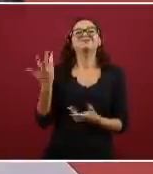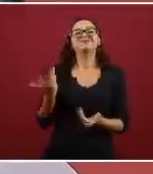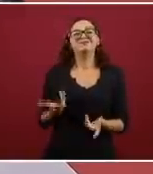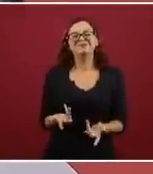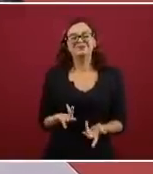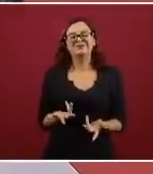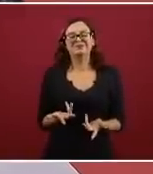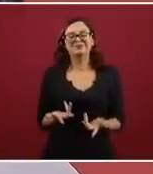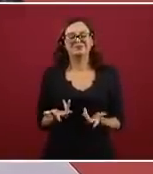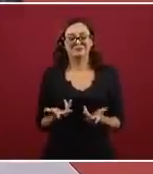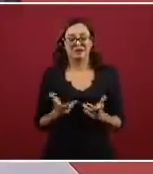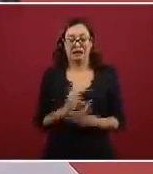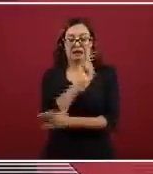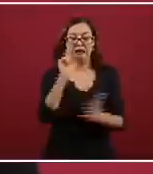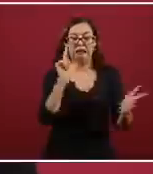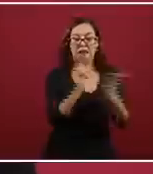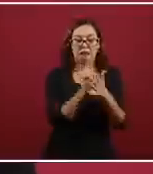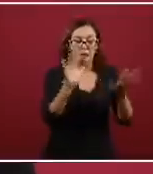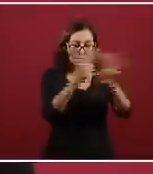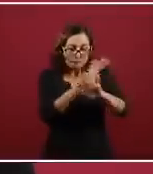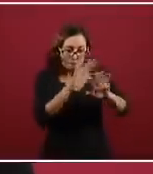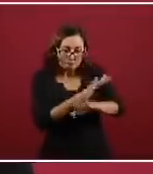esto de las reformas estructurales?